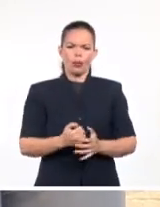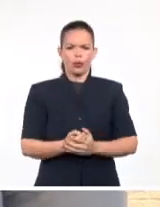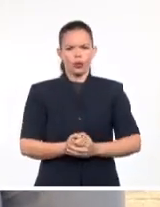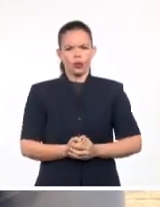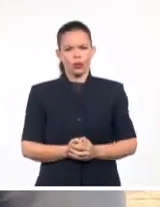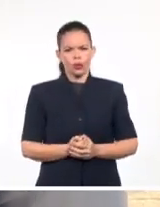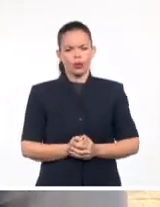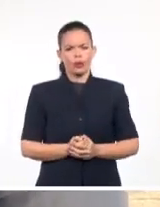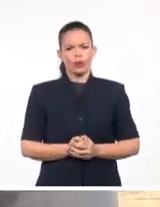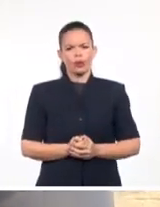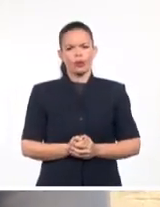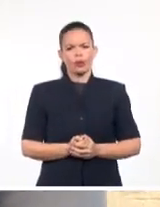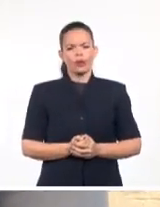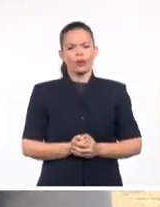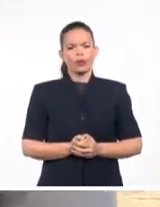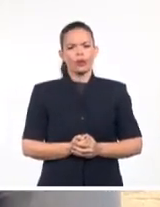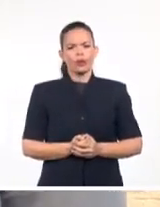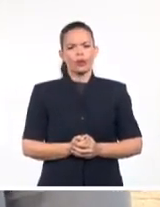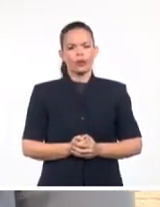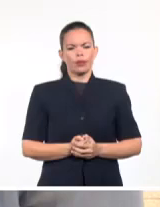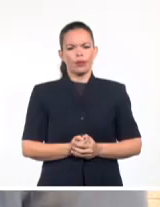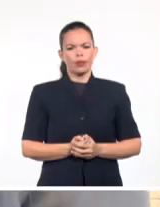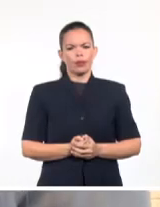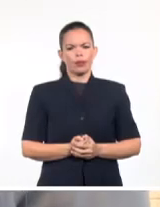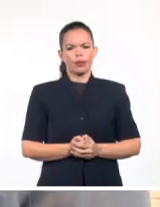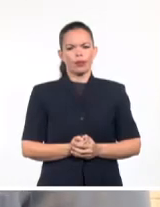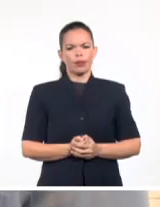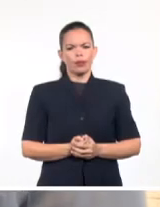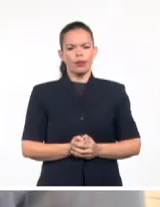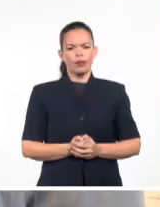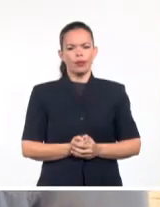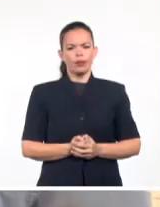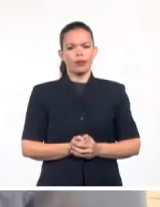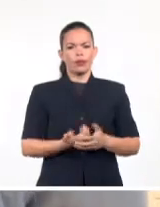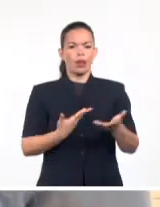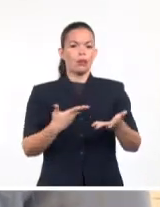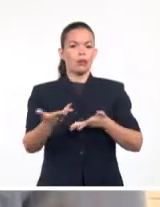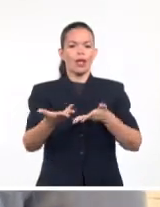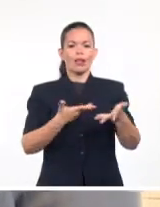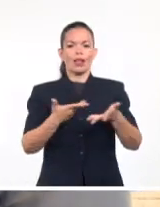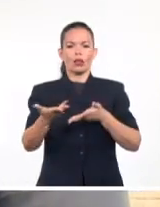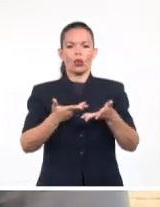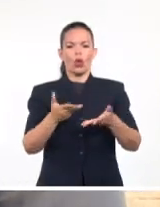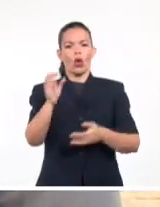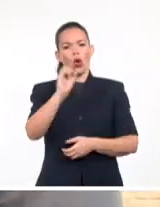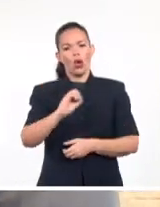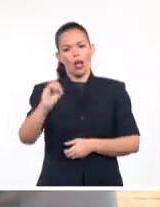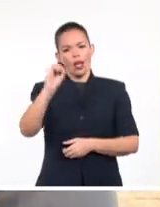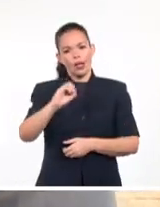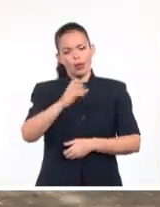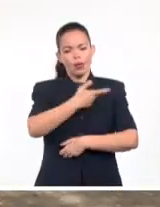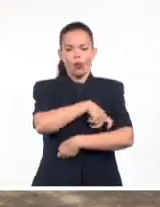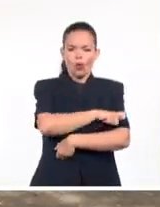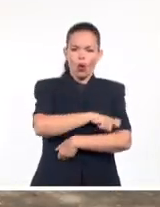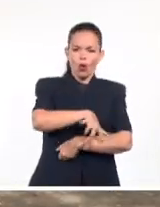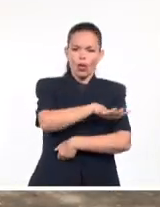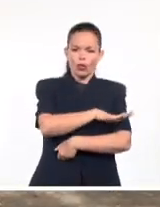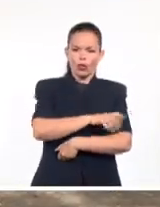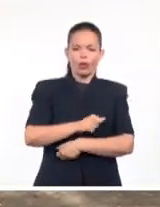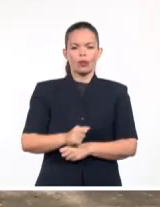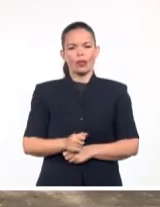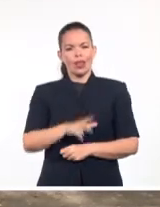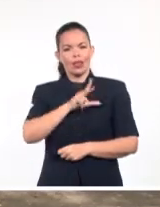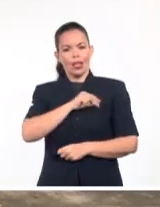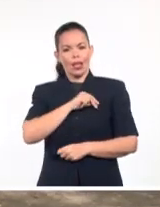de transmisión, de ser mediadores en esa comunicación que debe existir entre la ciudadanía y los órganos superiores de dirección. Desde